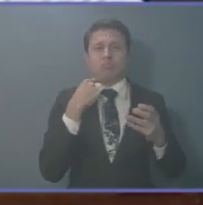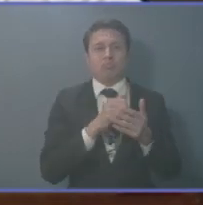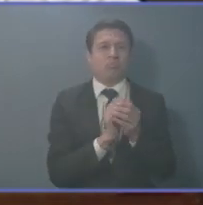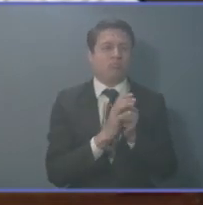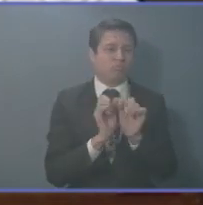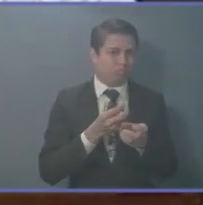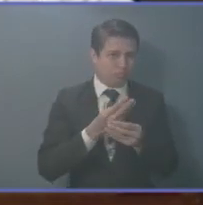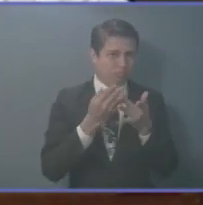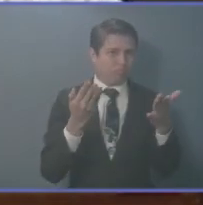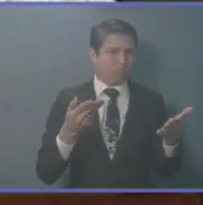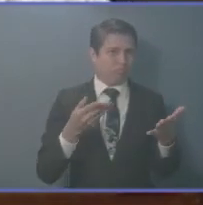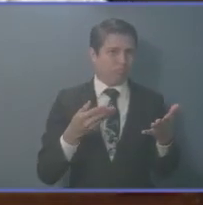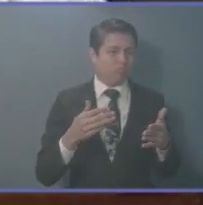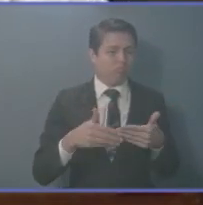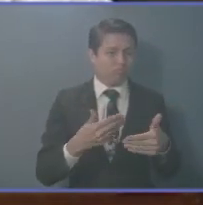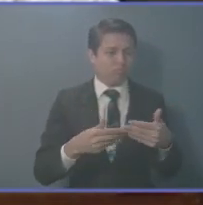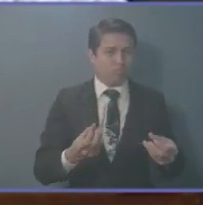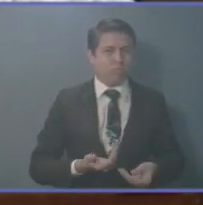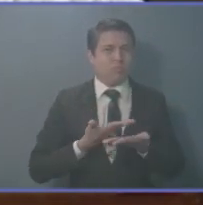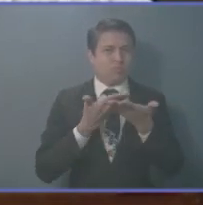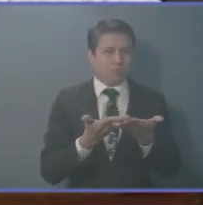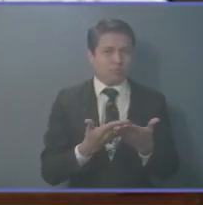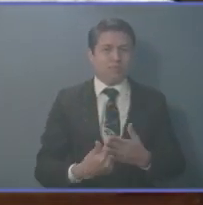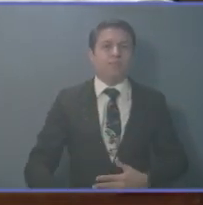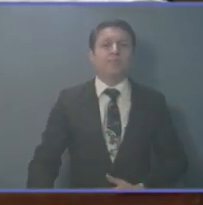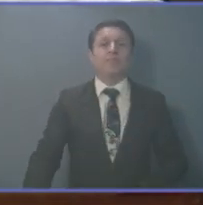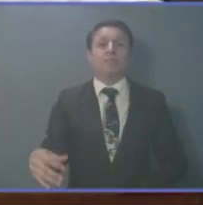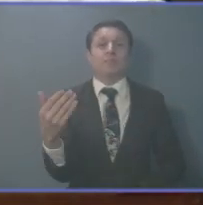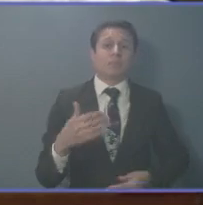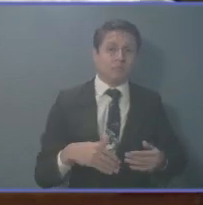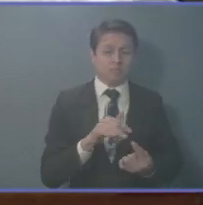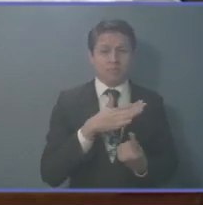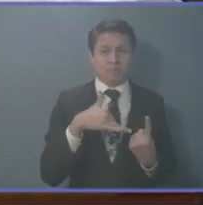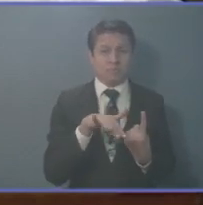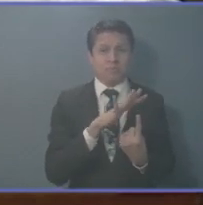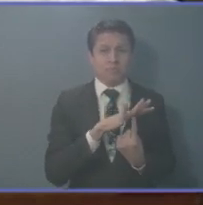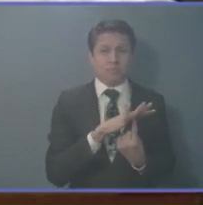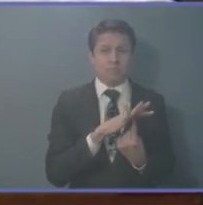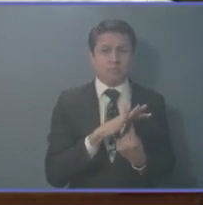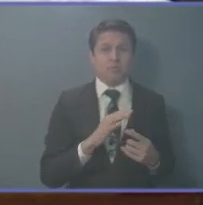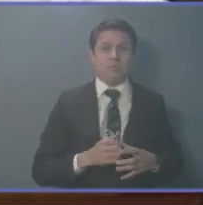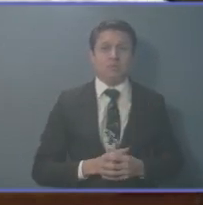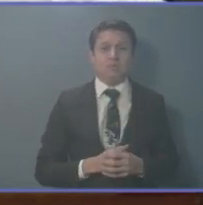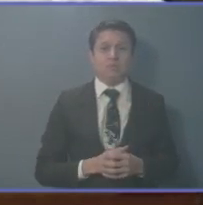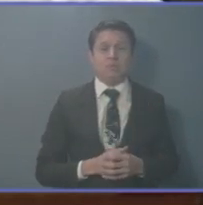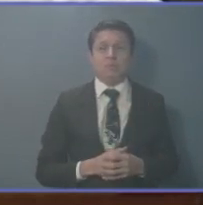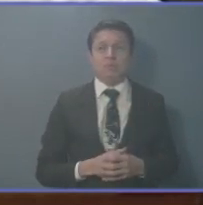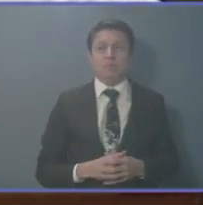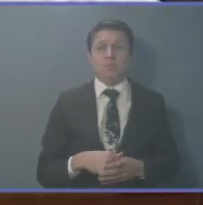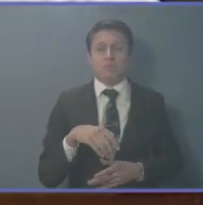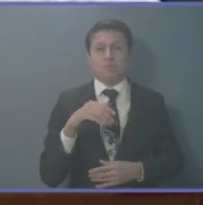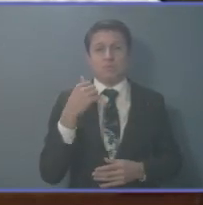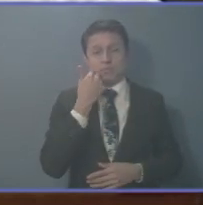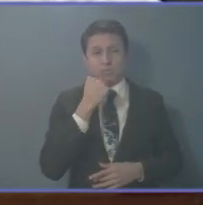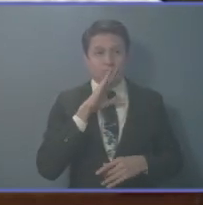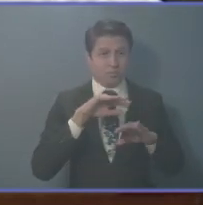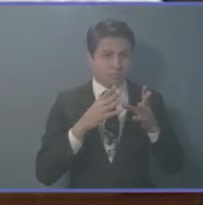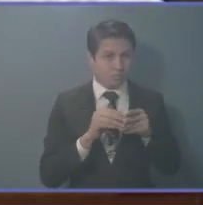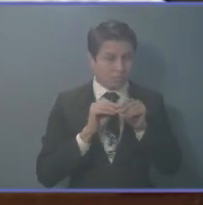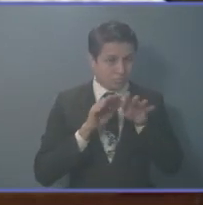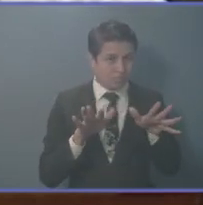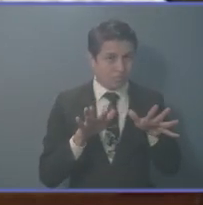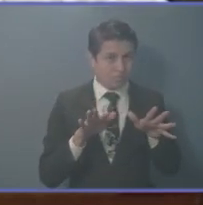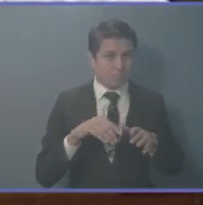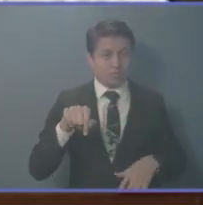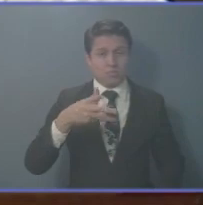distanciamiento social. 3. Que debido a la situación epidemiológica actual por la pandemia por COVID-19 que afecta al territorio